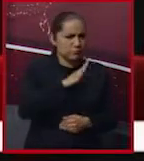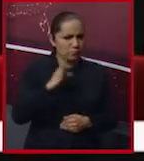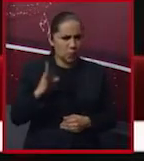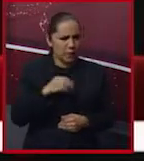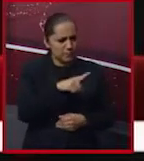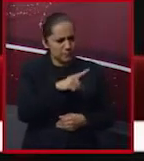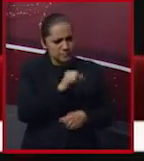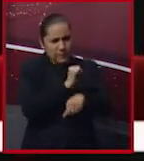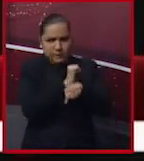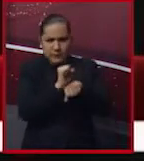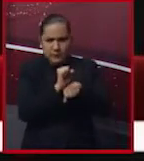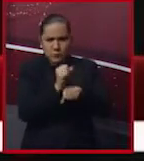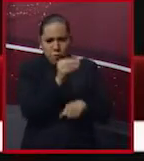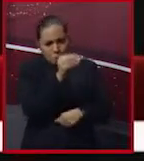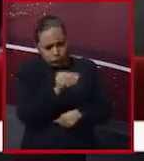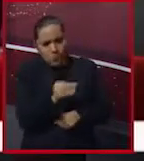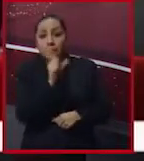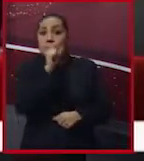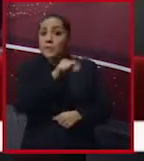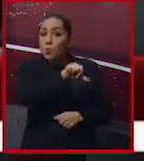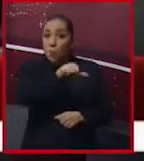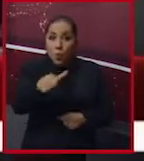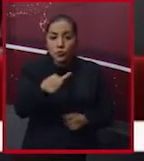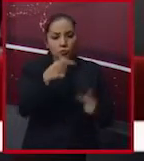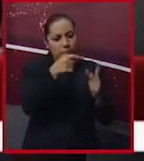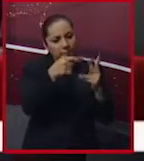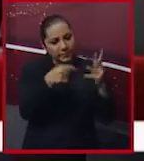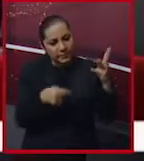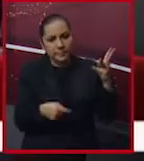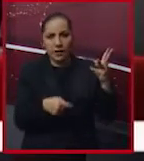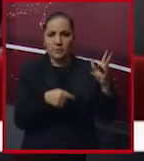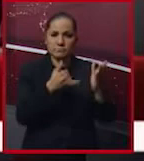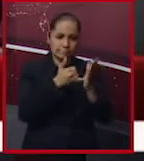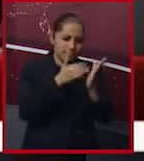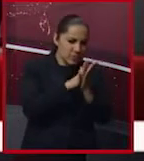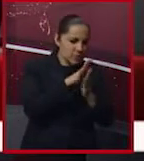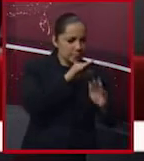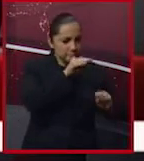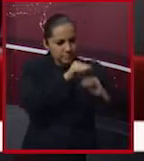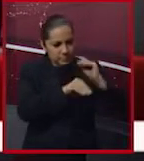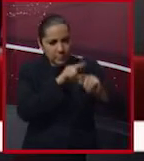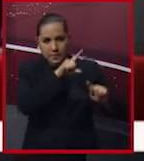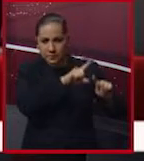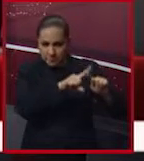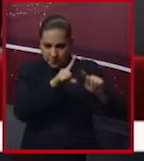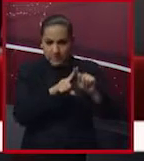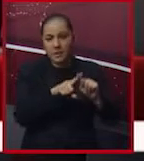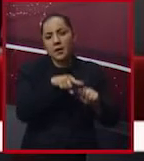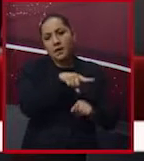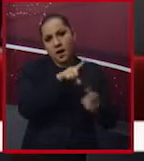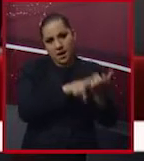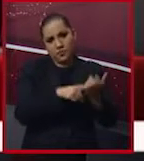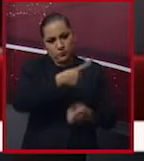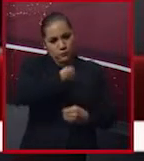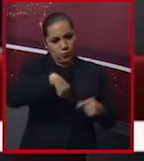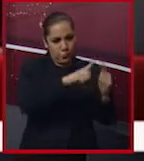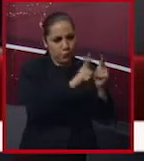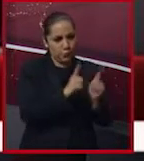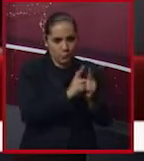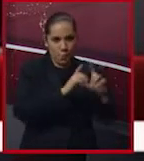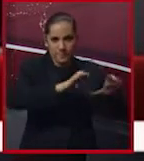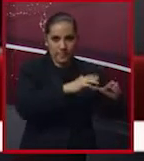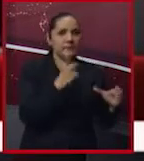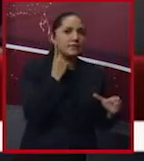algunas ediciones que van dirigidas, como se consideró en la legislatura y en el CEDIP, a quienes